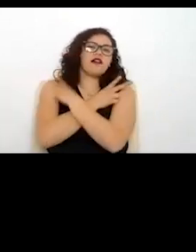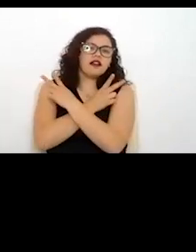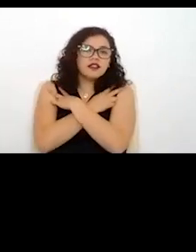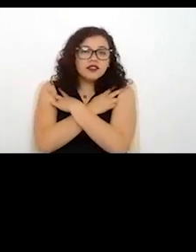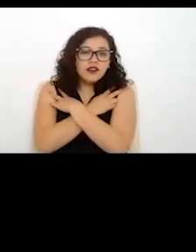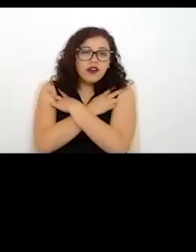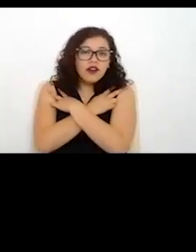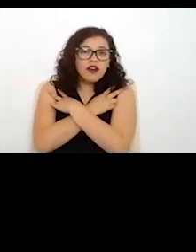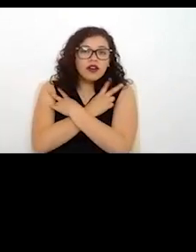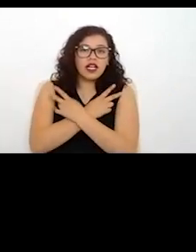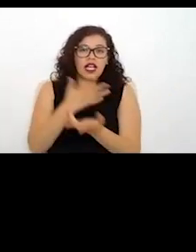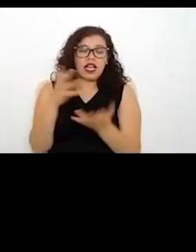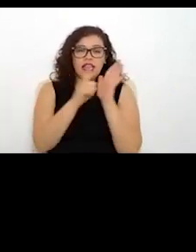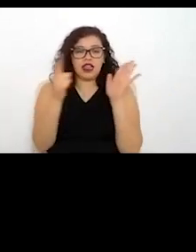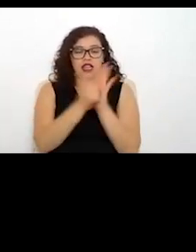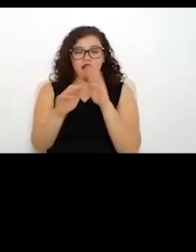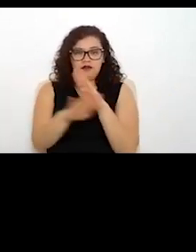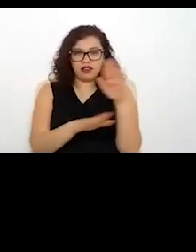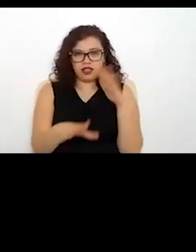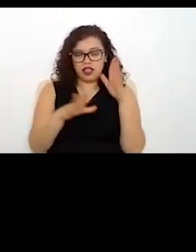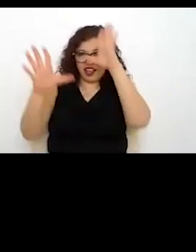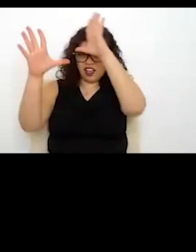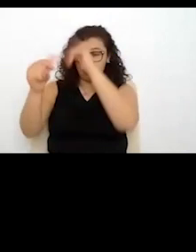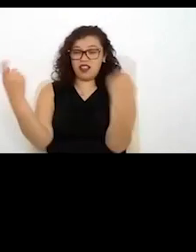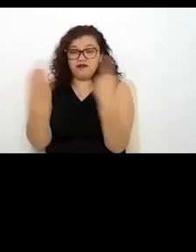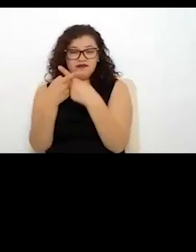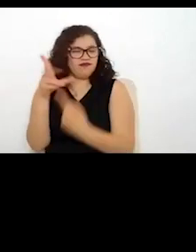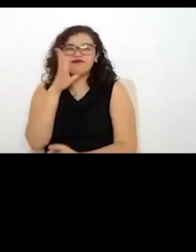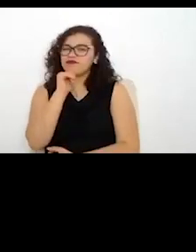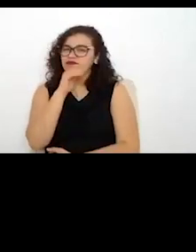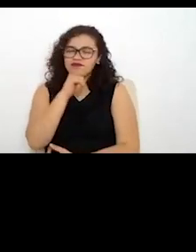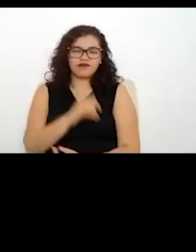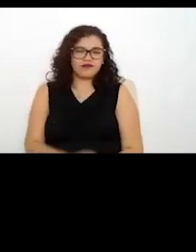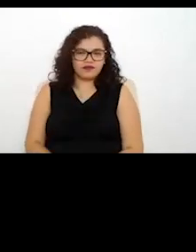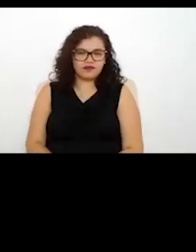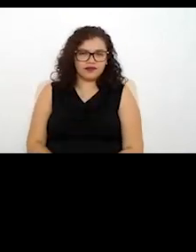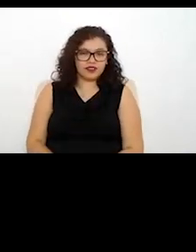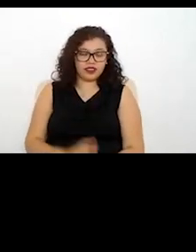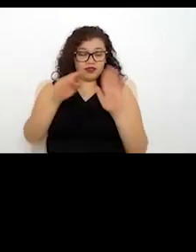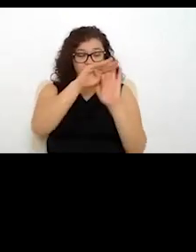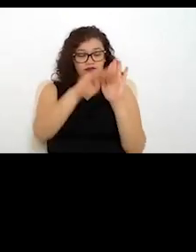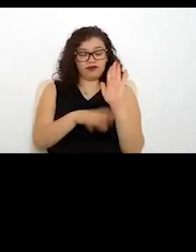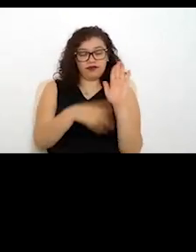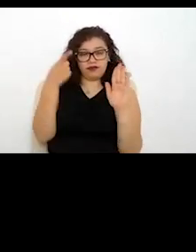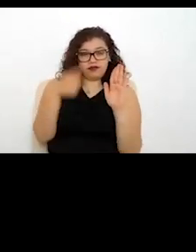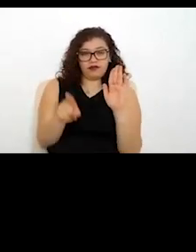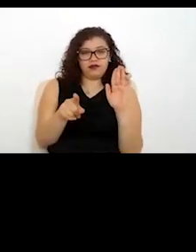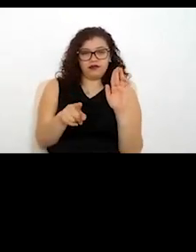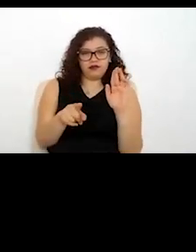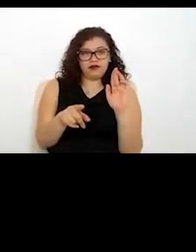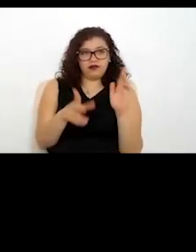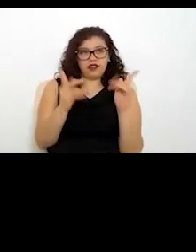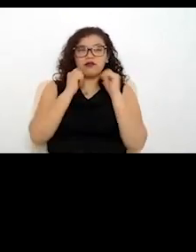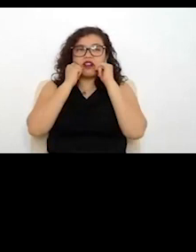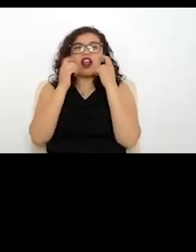que son leyes de mínimos. No se puede pactar en contrario. Lo importante de estas disposiciones es que no importa si se